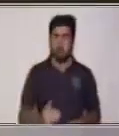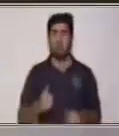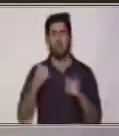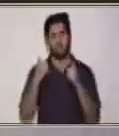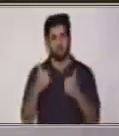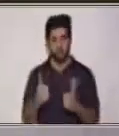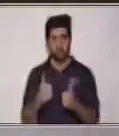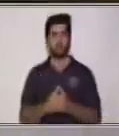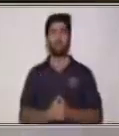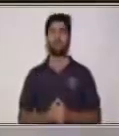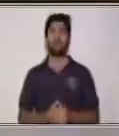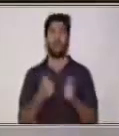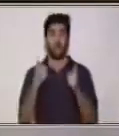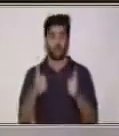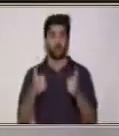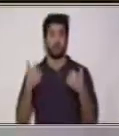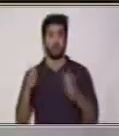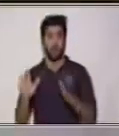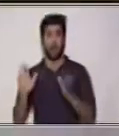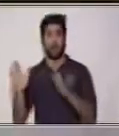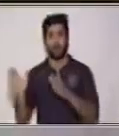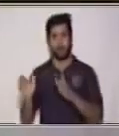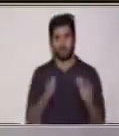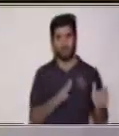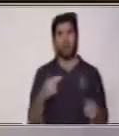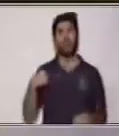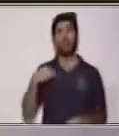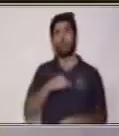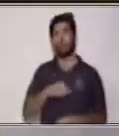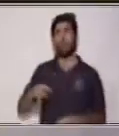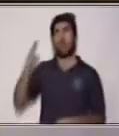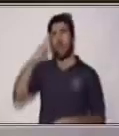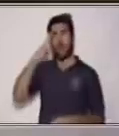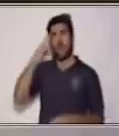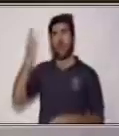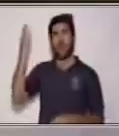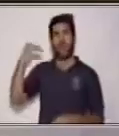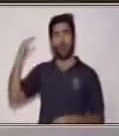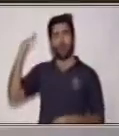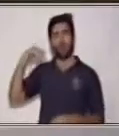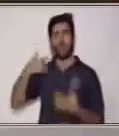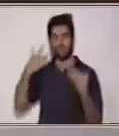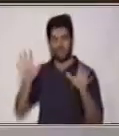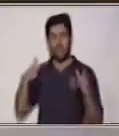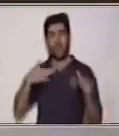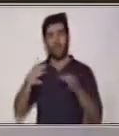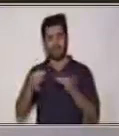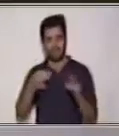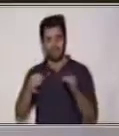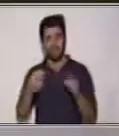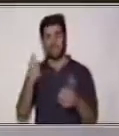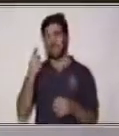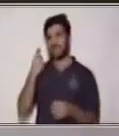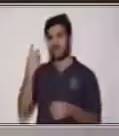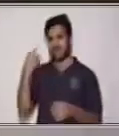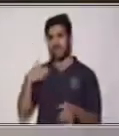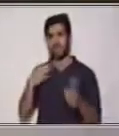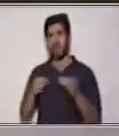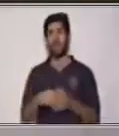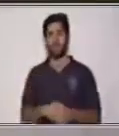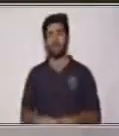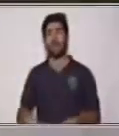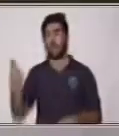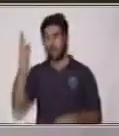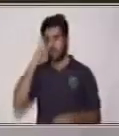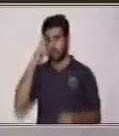bien, ahora en casita, vamos a recapitular y recordar lo que ya vimos. Muy bien,